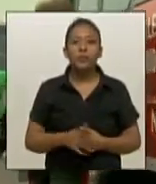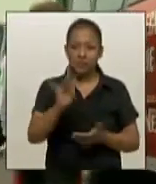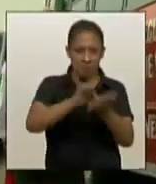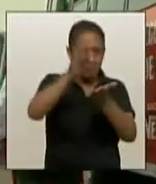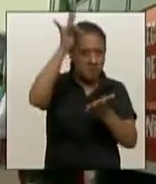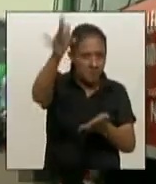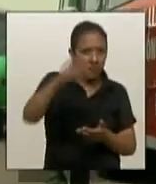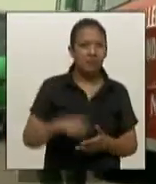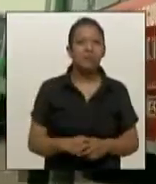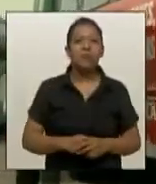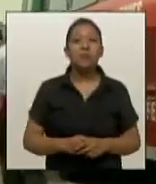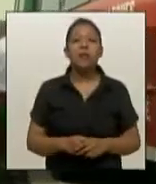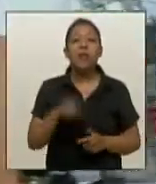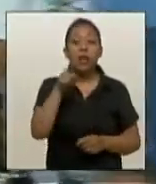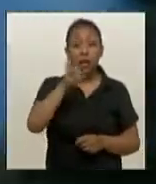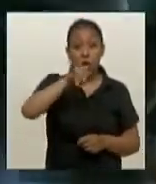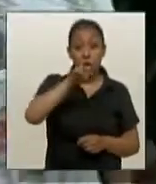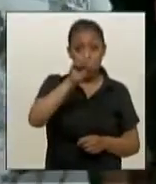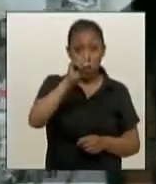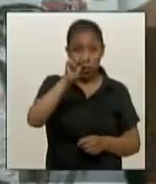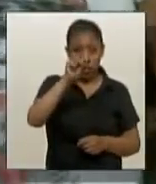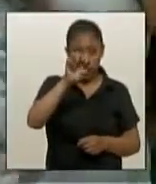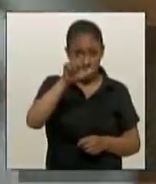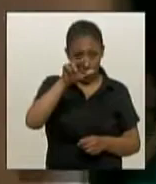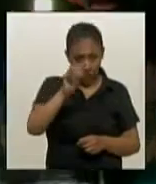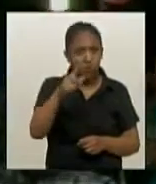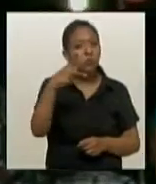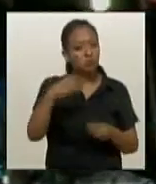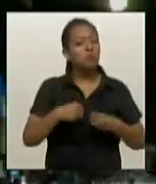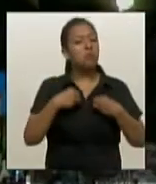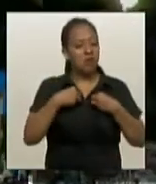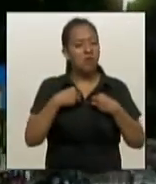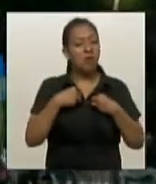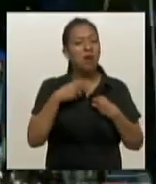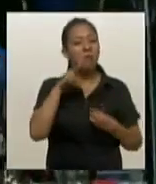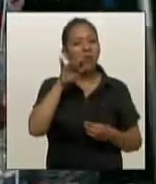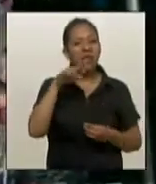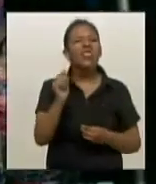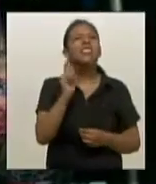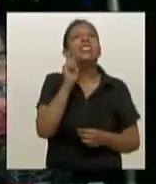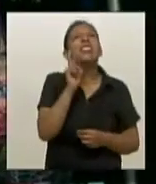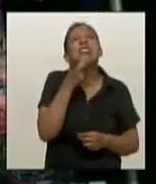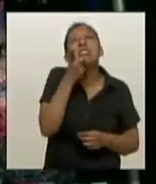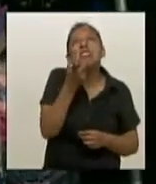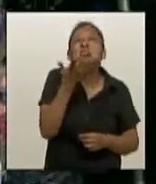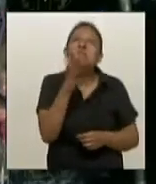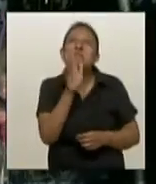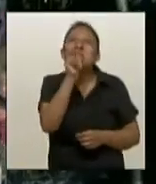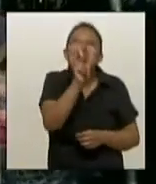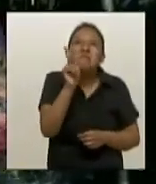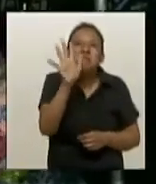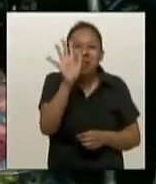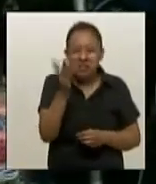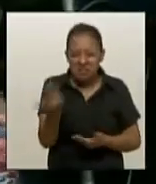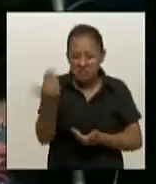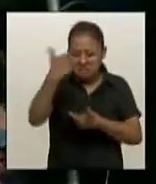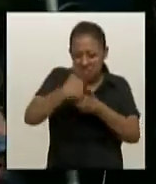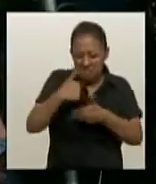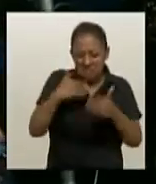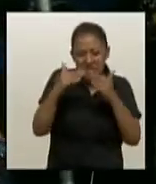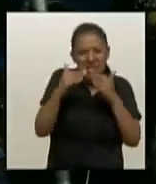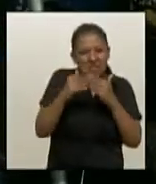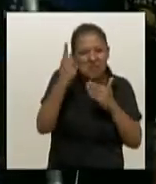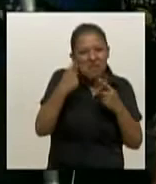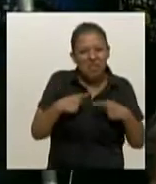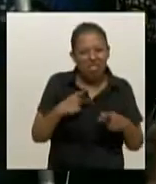Gracias. José Luis vive con VIH. Dice que se trata de algo así como tener un huésped poco oportuno en